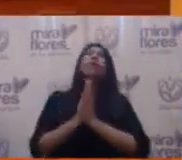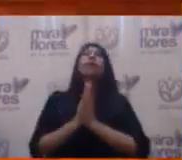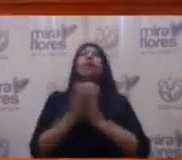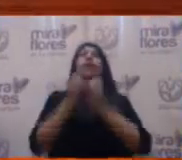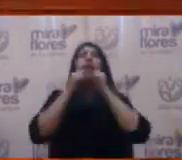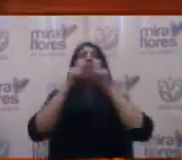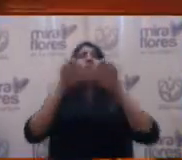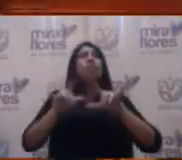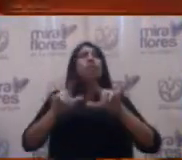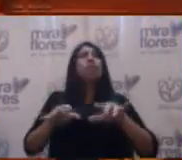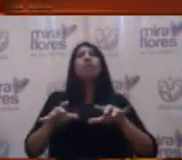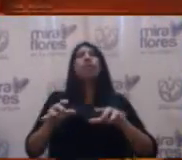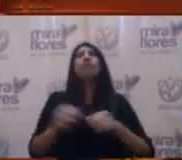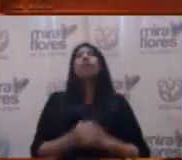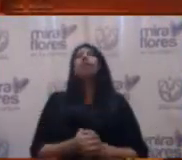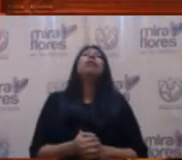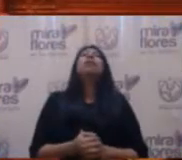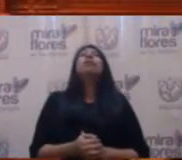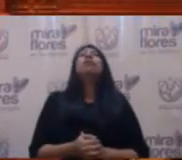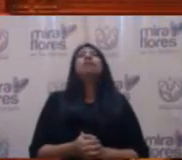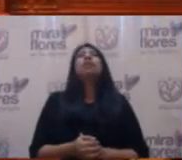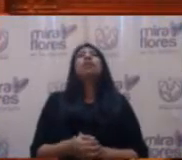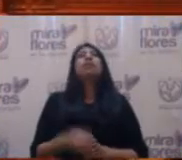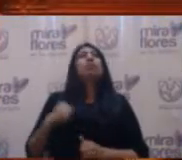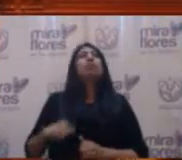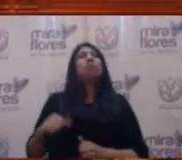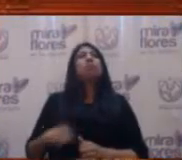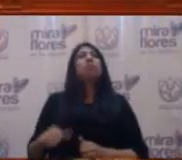General del Consejo que se sirva a pasar la lista del caso.